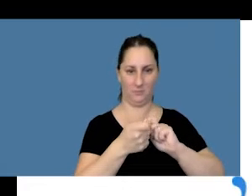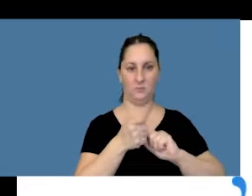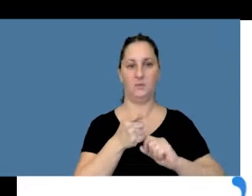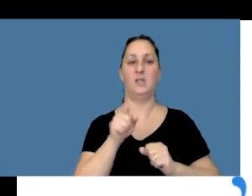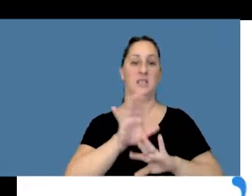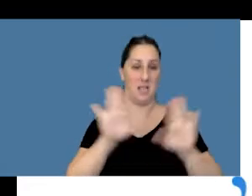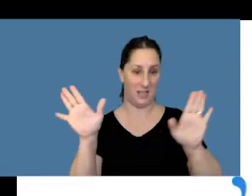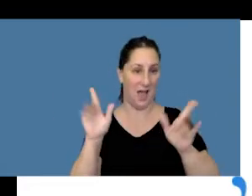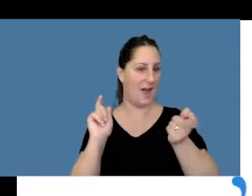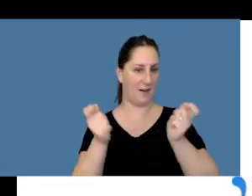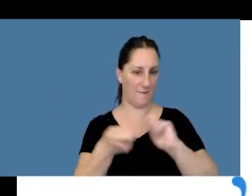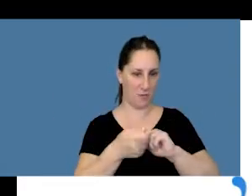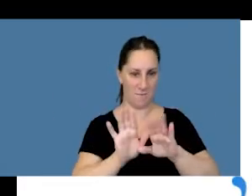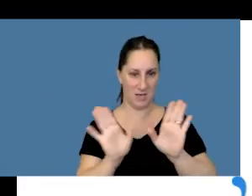ocurrió.